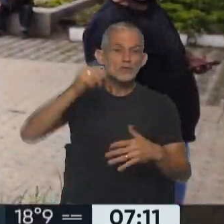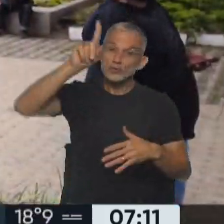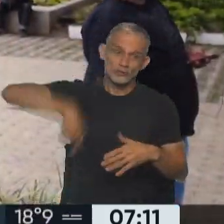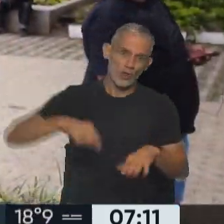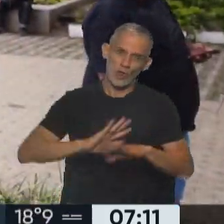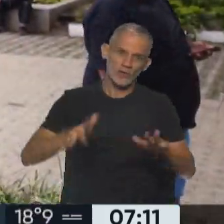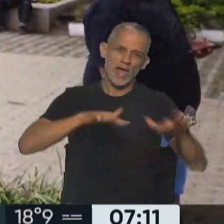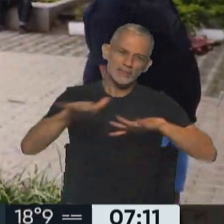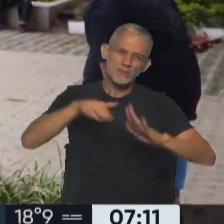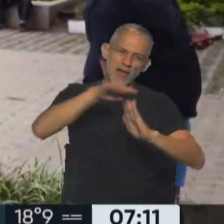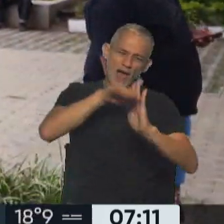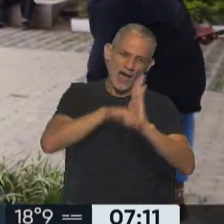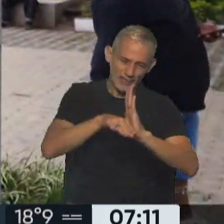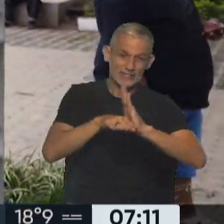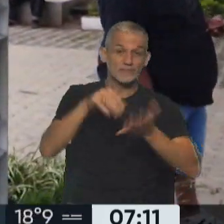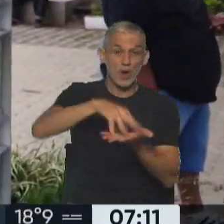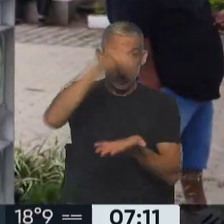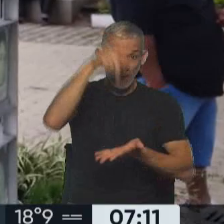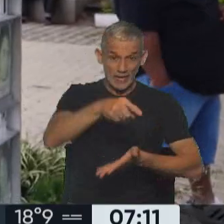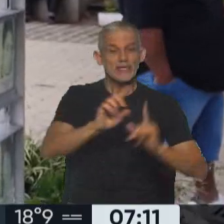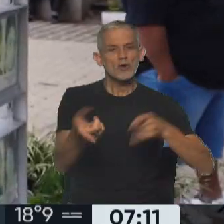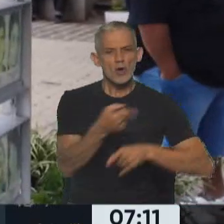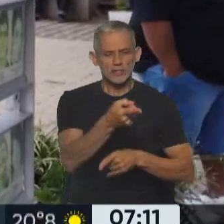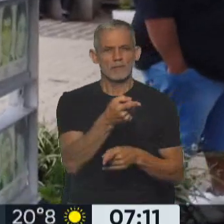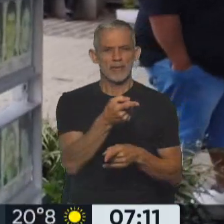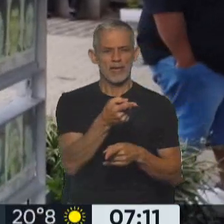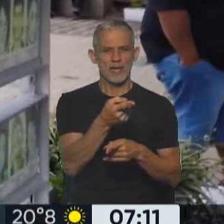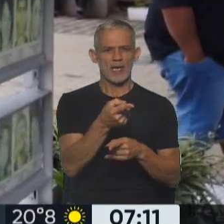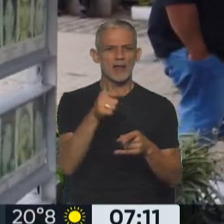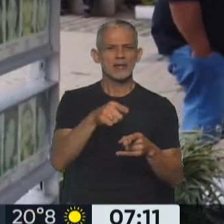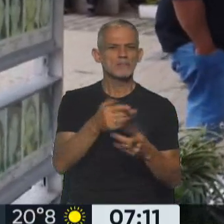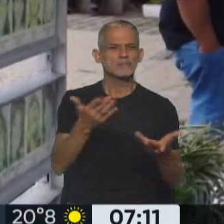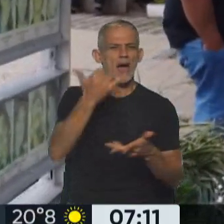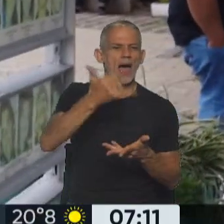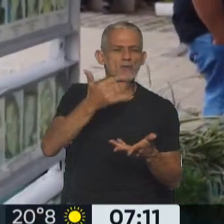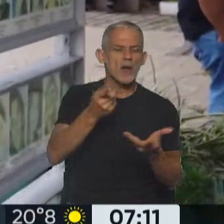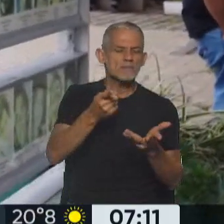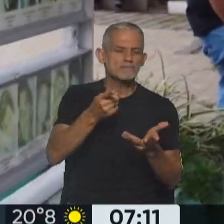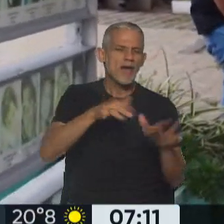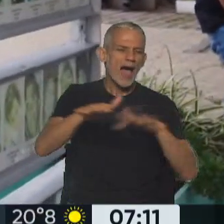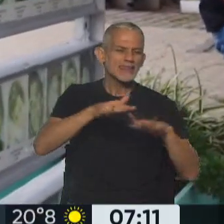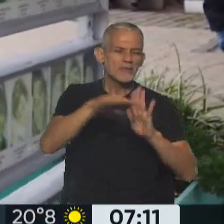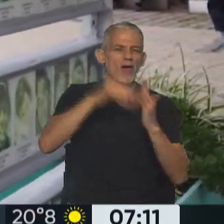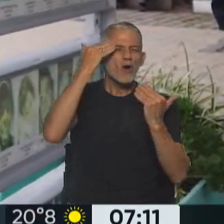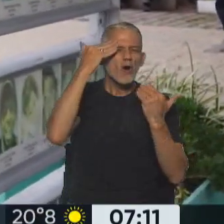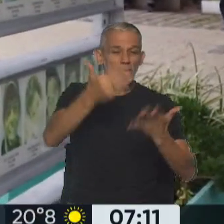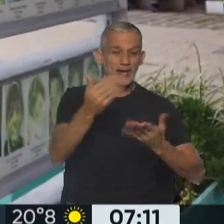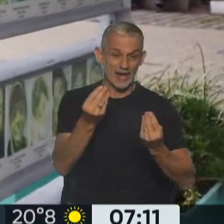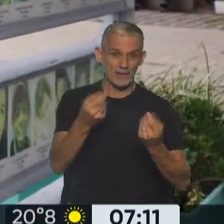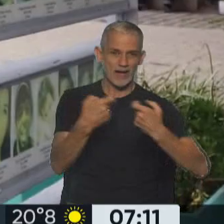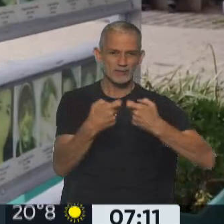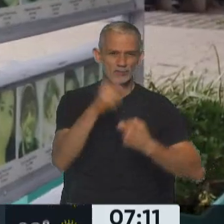de actividades, ¿eh? En el obelisco también se va a protagonizar una de ellas, con un homenaje donde la